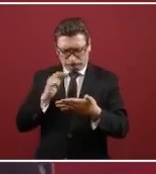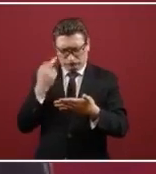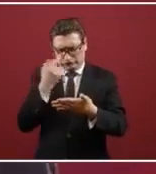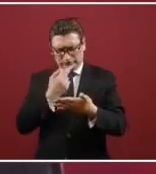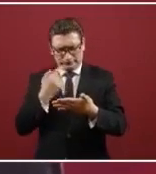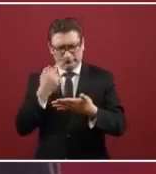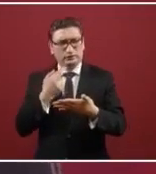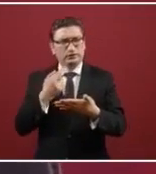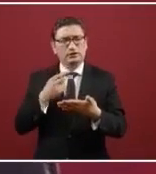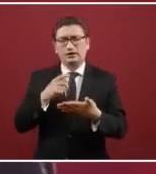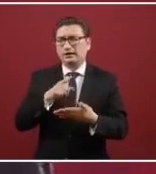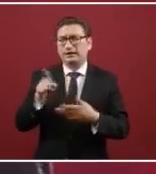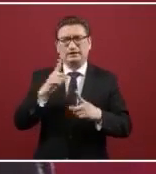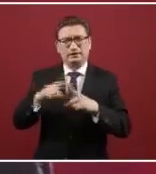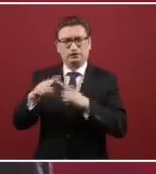de todos los contratos,